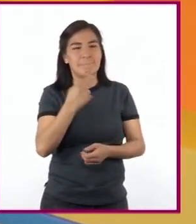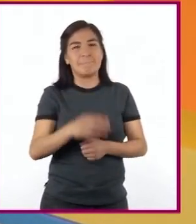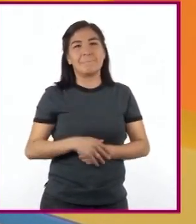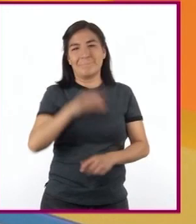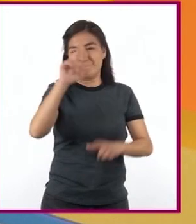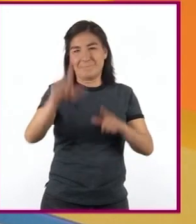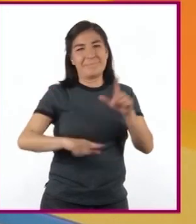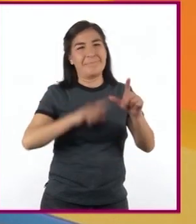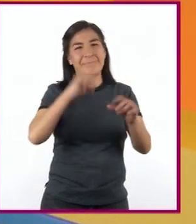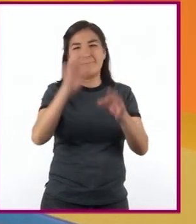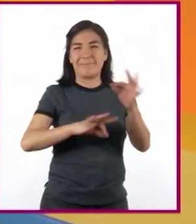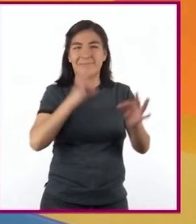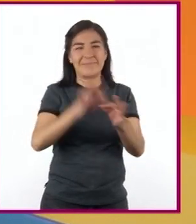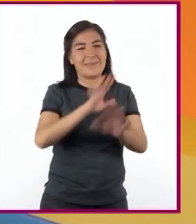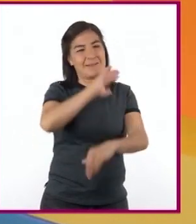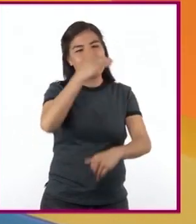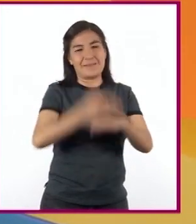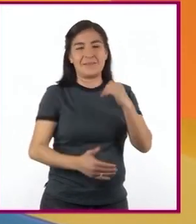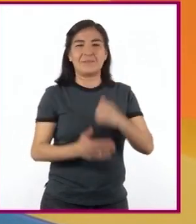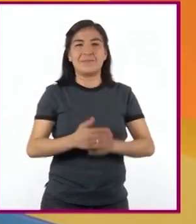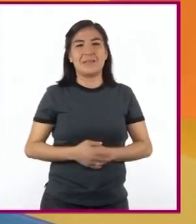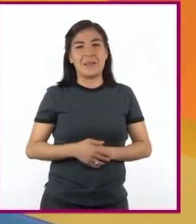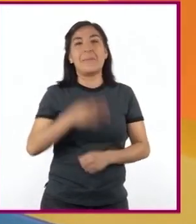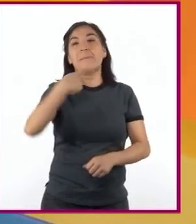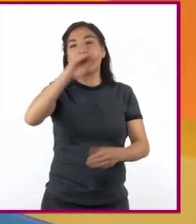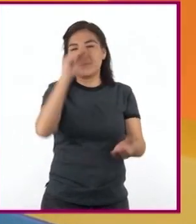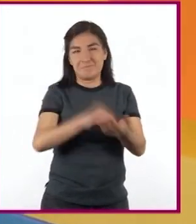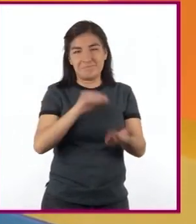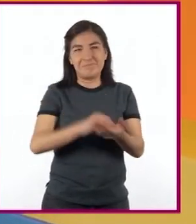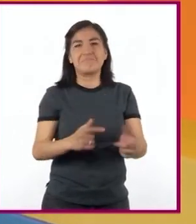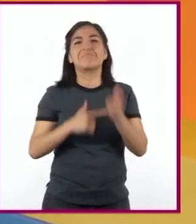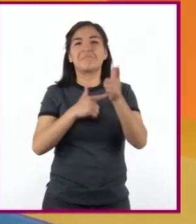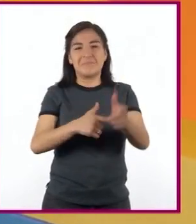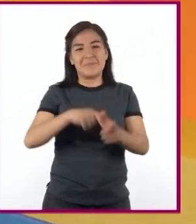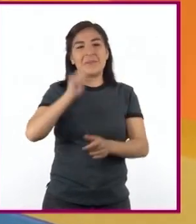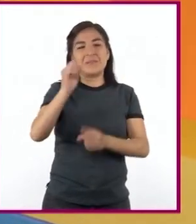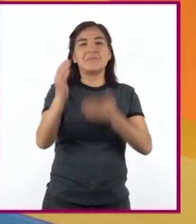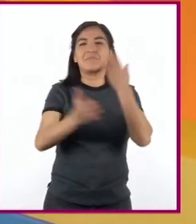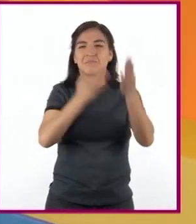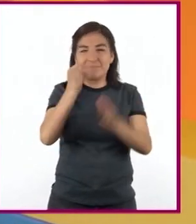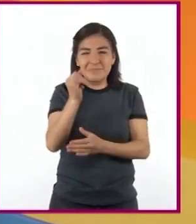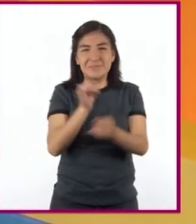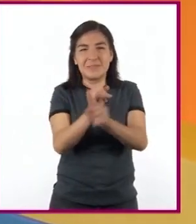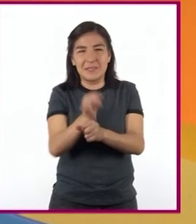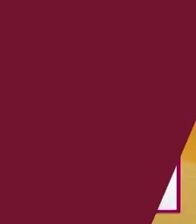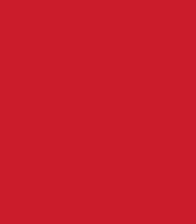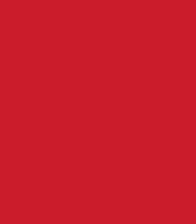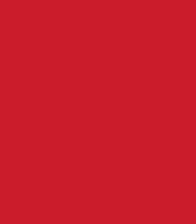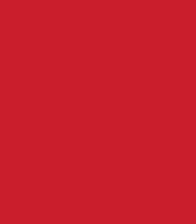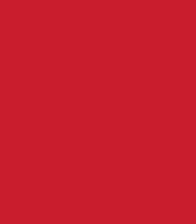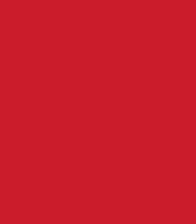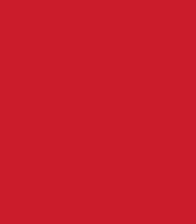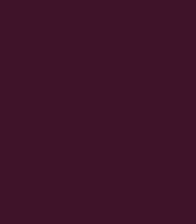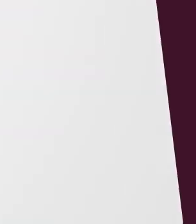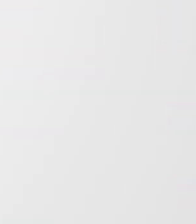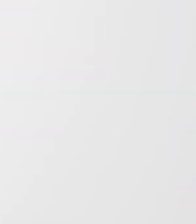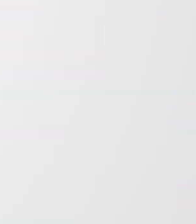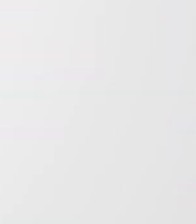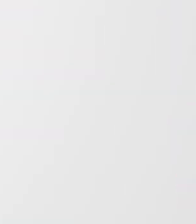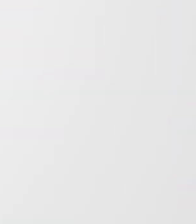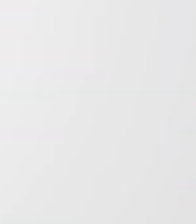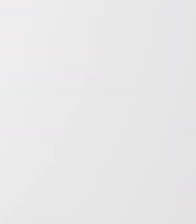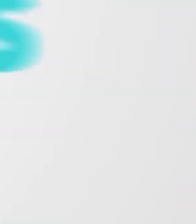¡Listo! Terminamos. Pero aún nos queda mucho por explorar y descubrir.